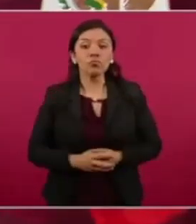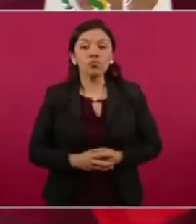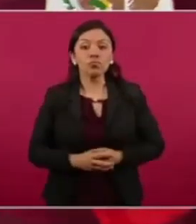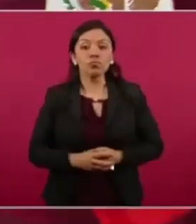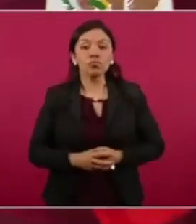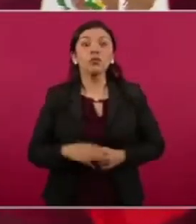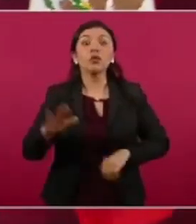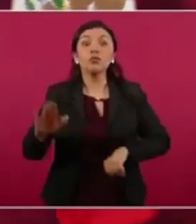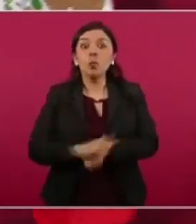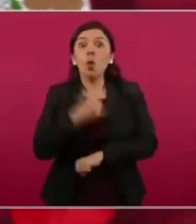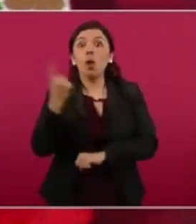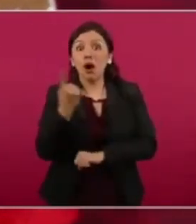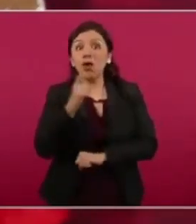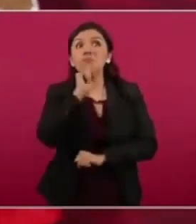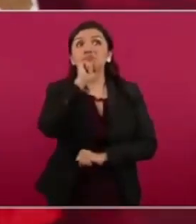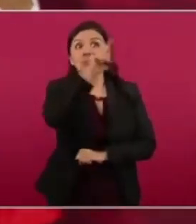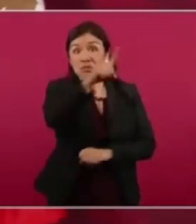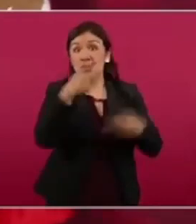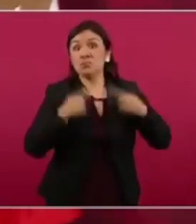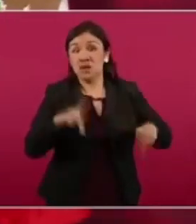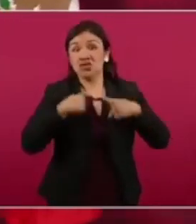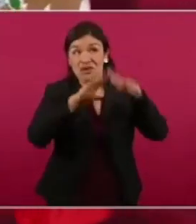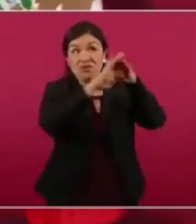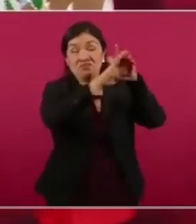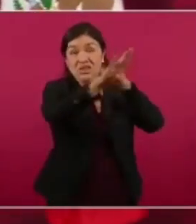son nuestros